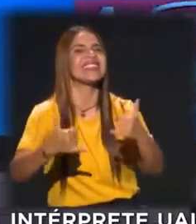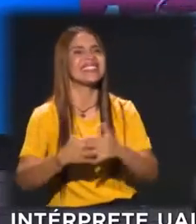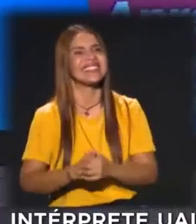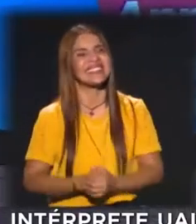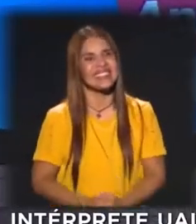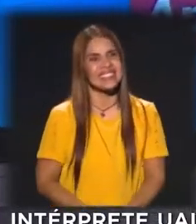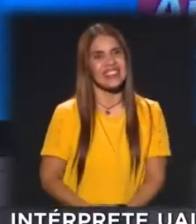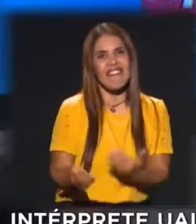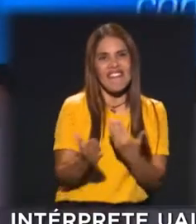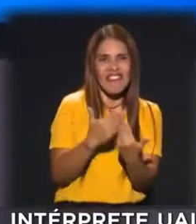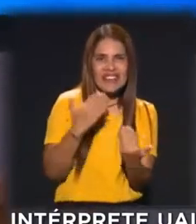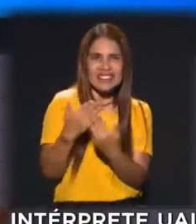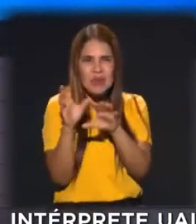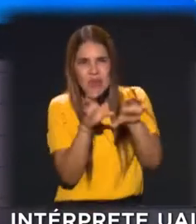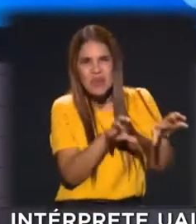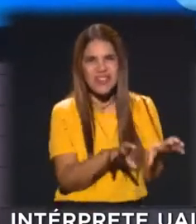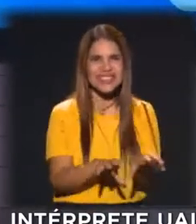Bueno, mire, facilito.